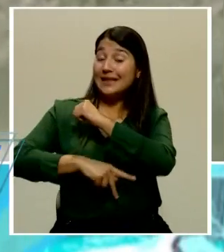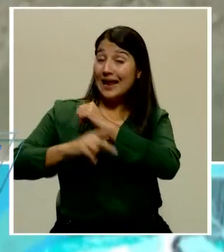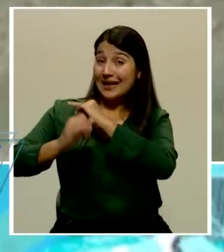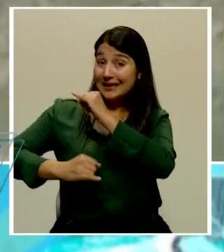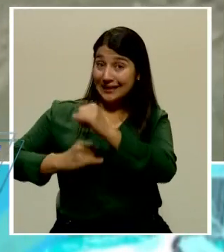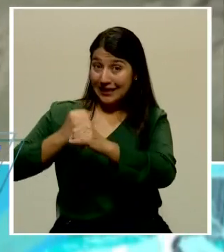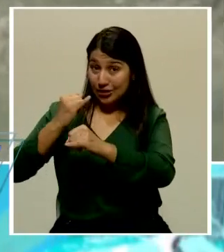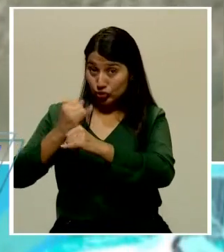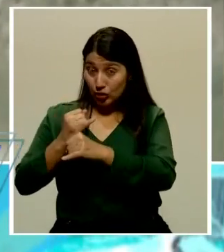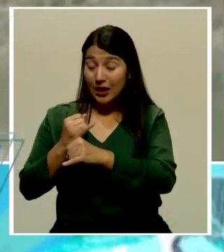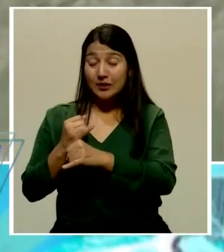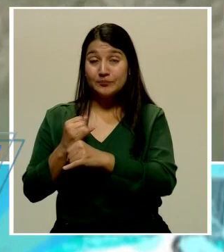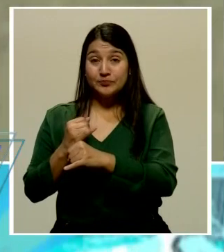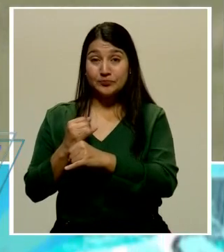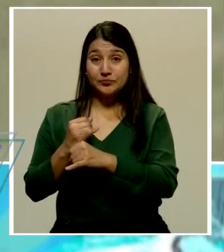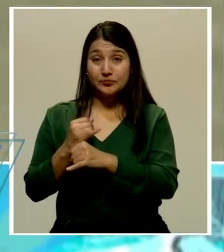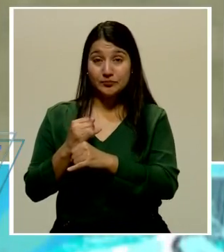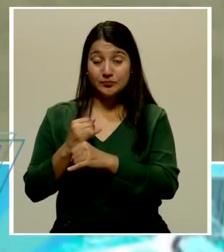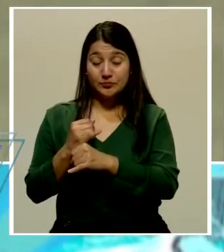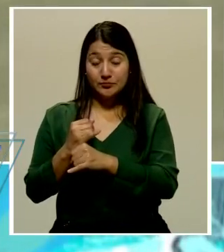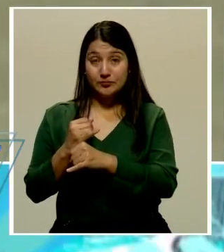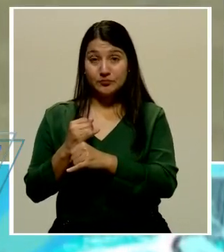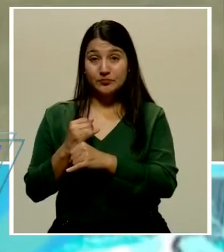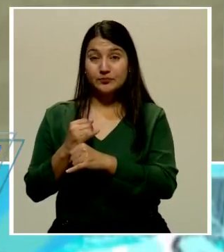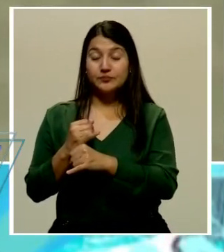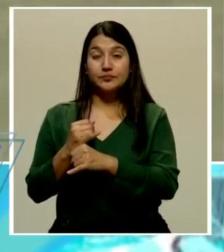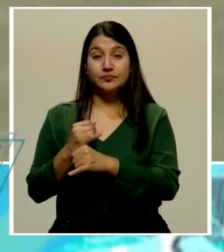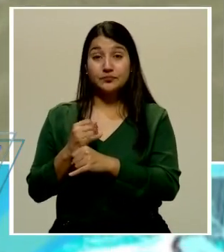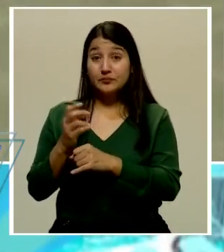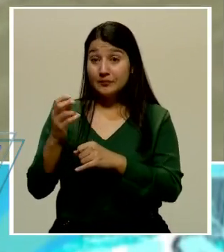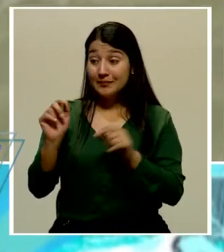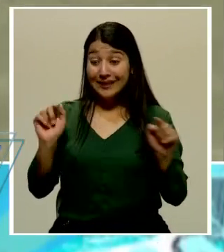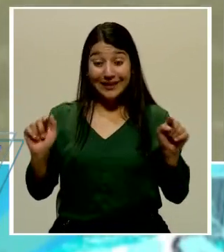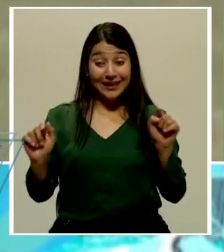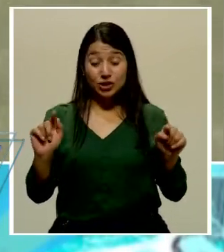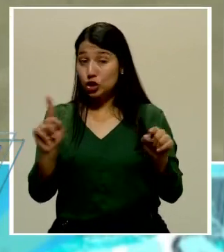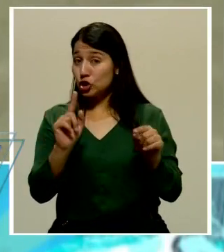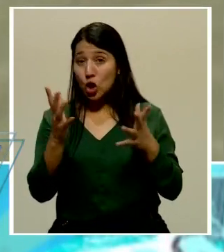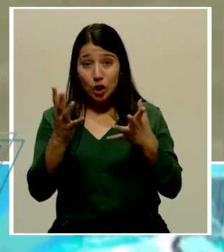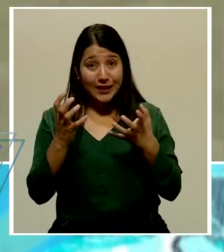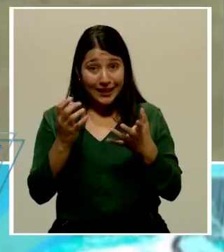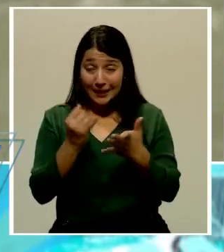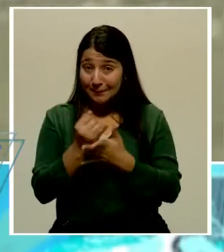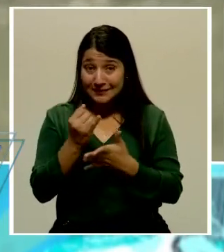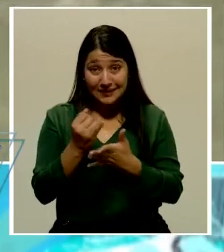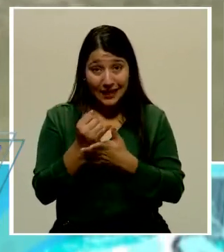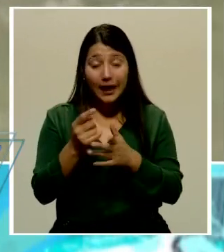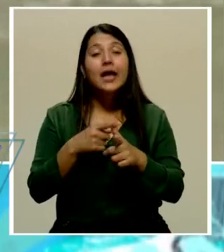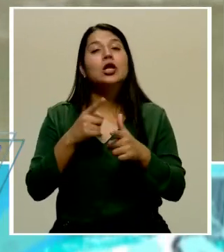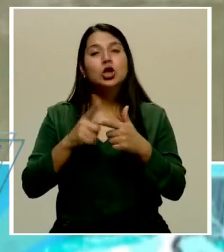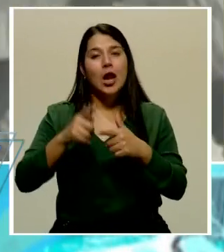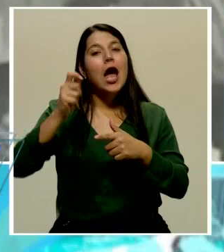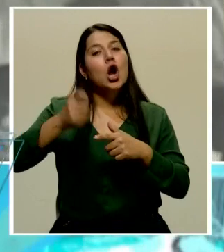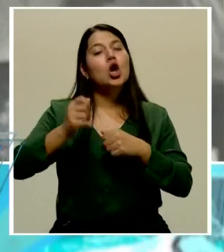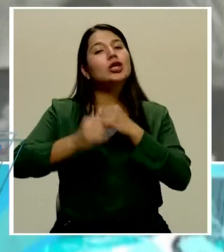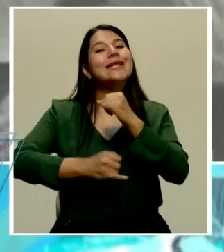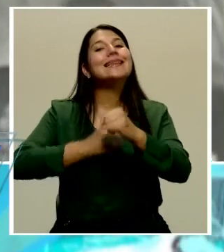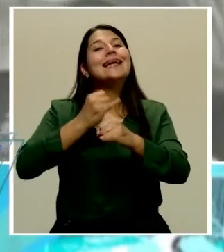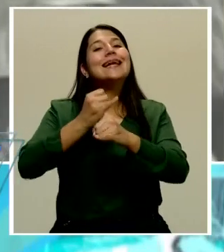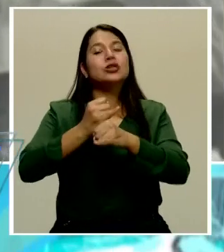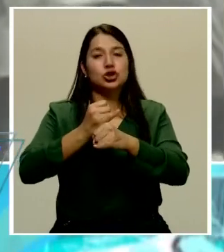puede, porque es una jurisdicción complementaria, investigarlo, tiene competencia para hacerlo. Muy claro